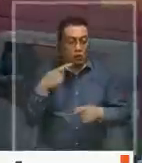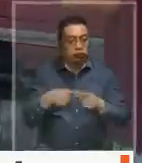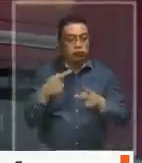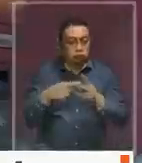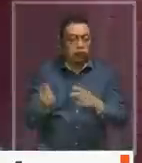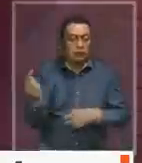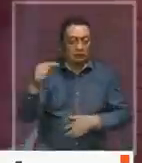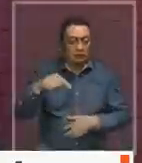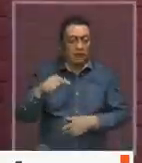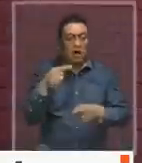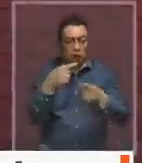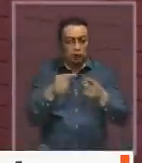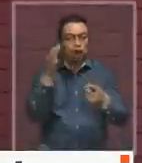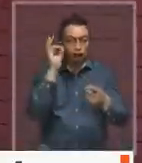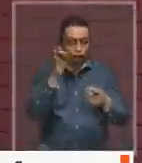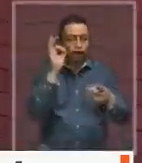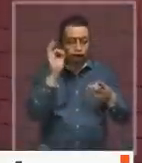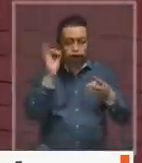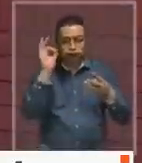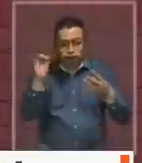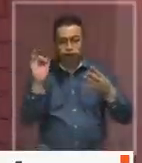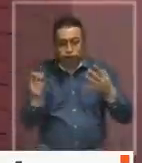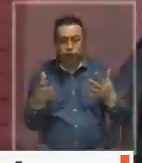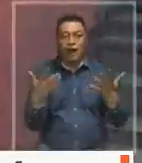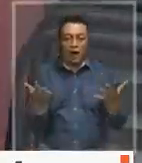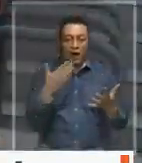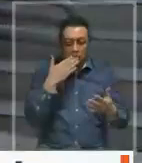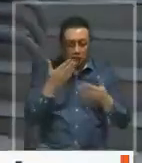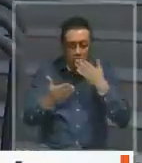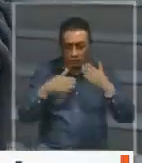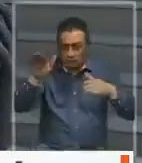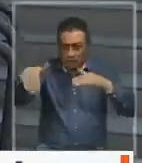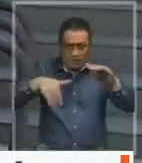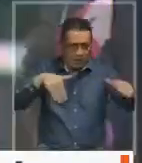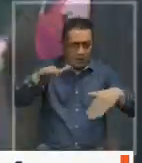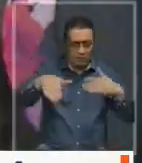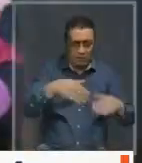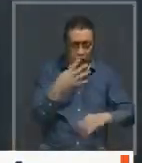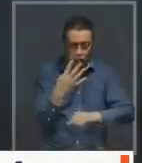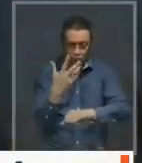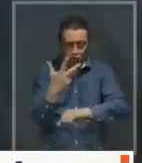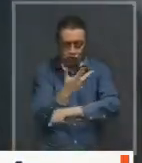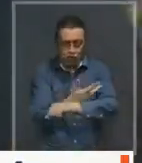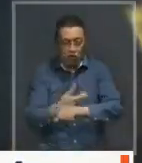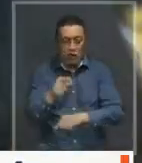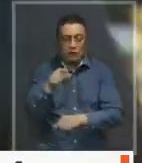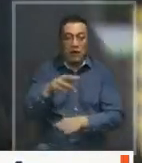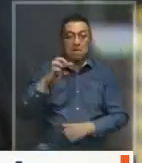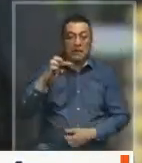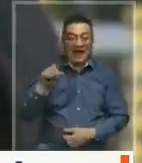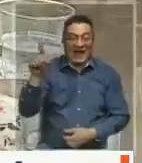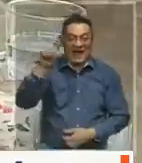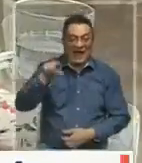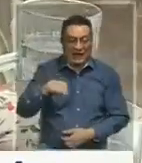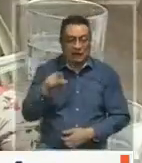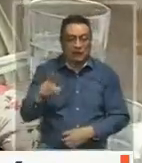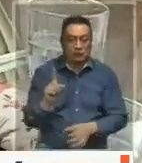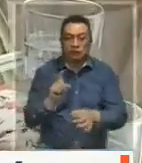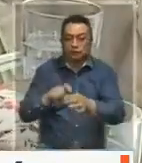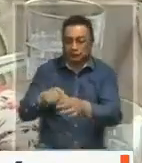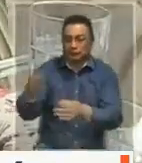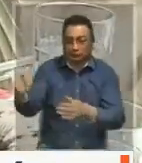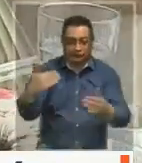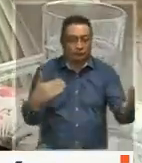Vengo de muchas reuniones secretas. Más de una reunión, más de un llamado deberá hacer en las próximas 48 horas la timonel del Partido Socialista a sus socios del